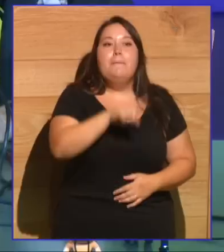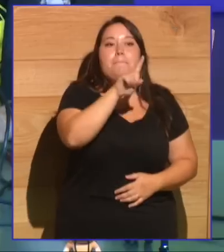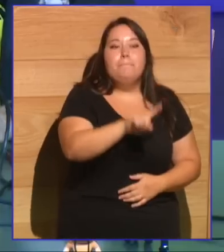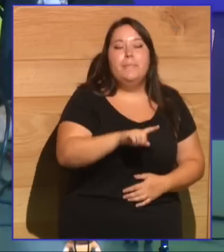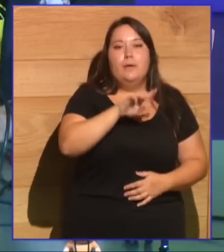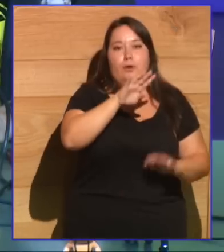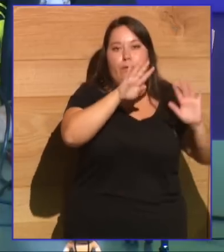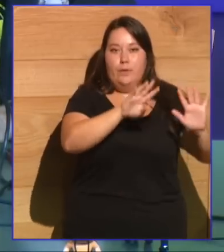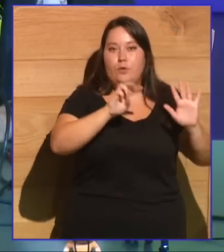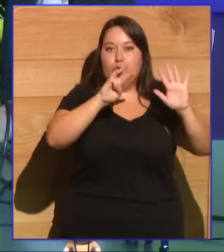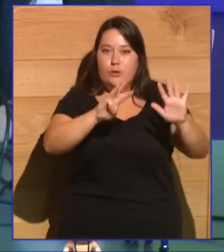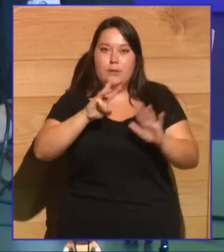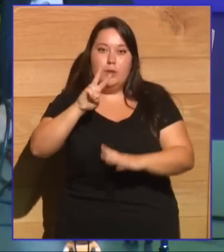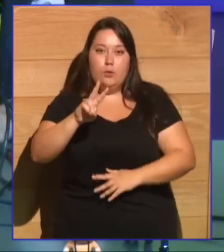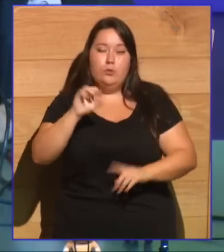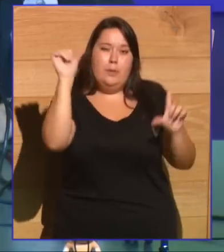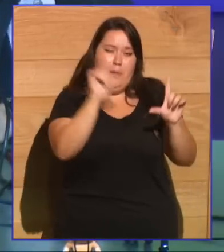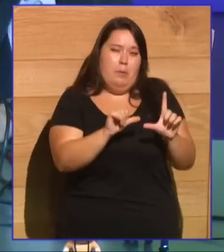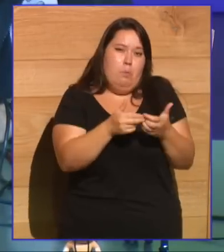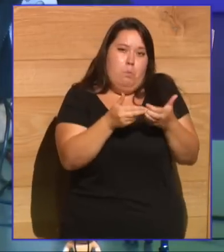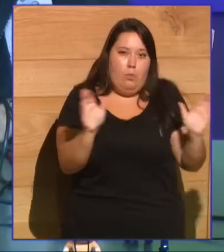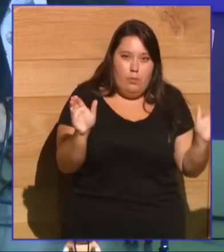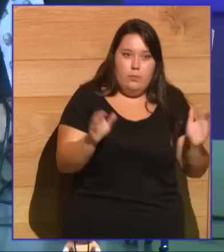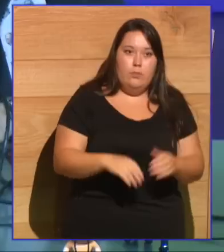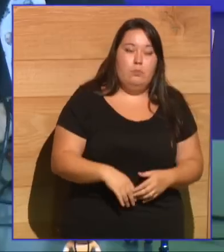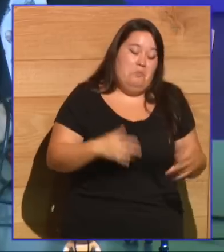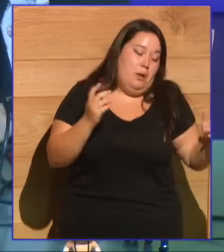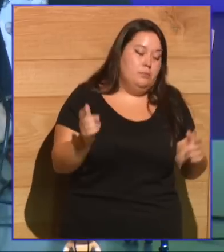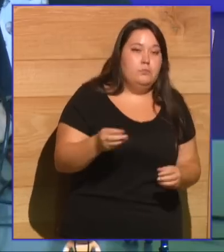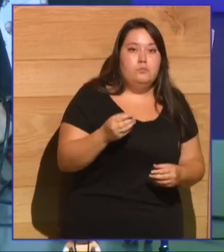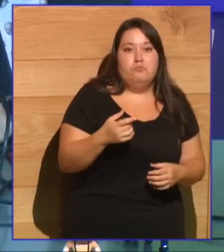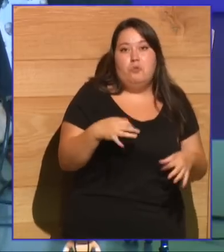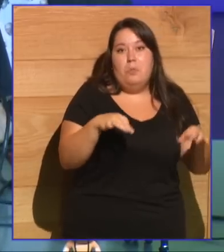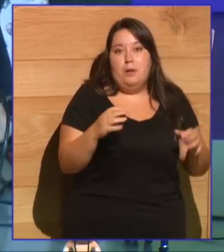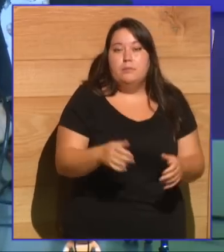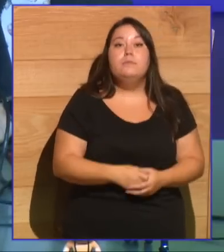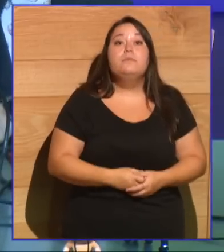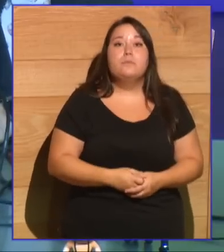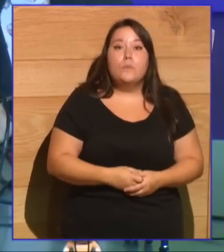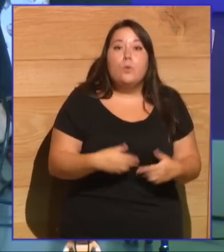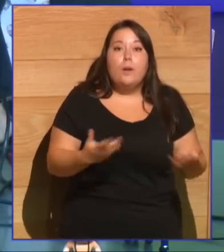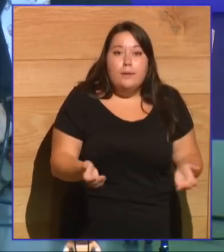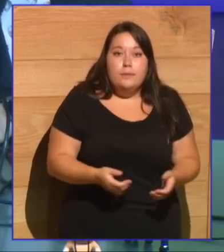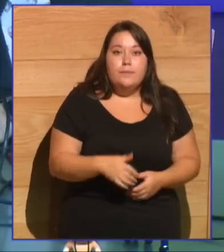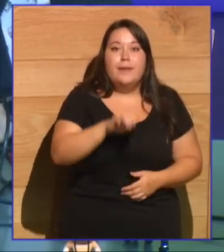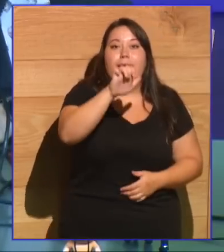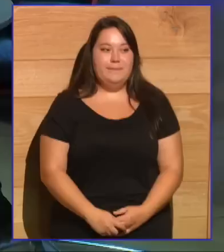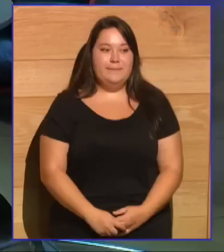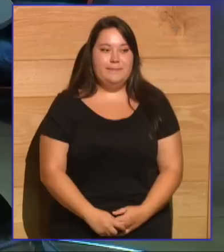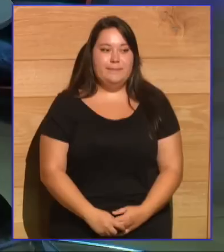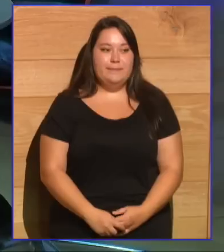1982 se estrenó una película que es como oh venga poco pues vamos con ella y que